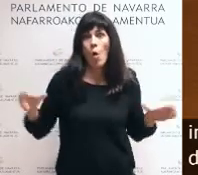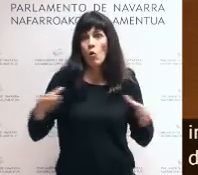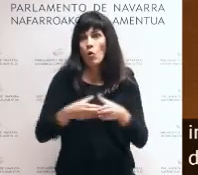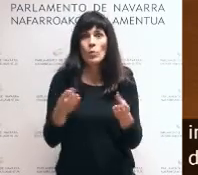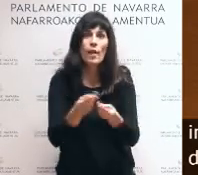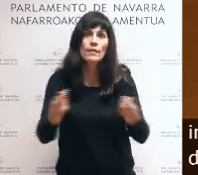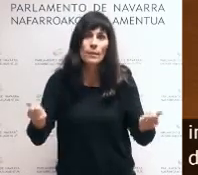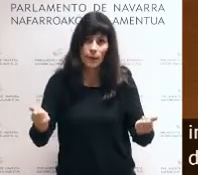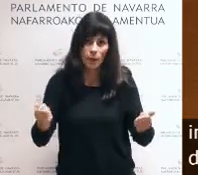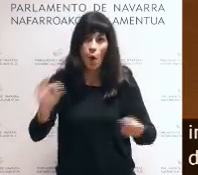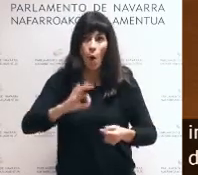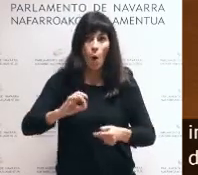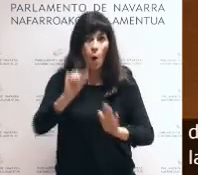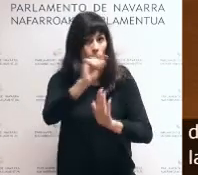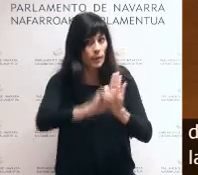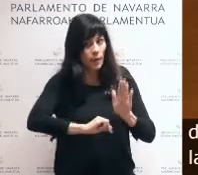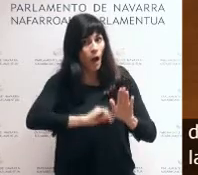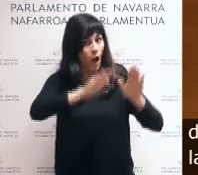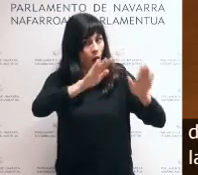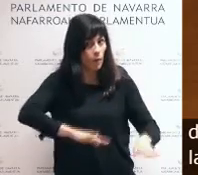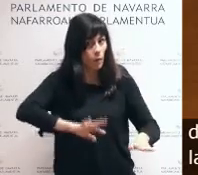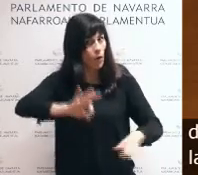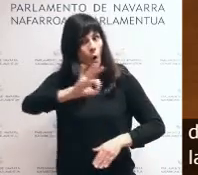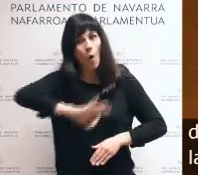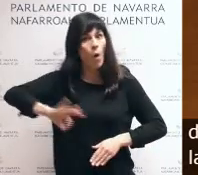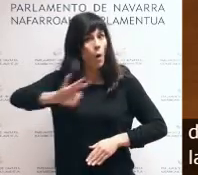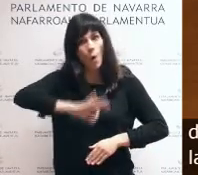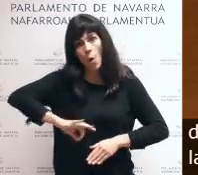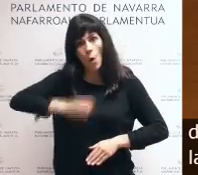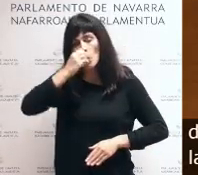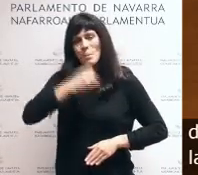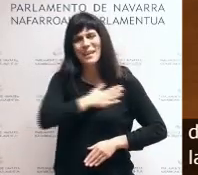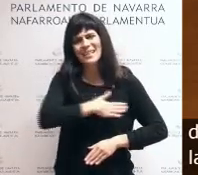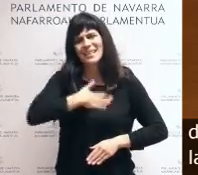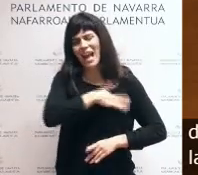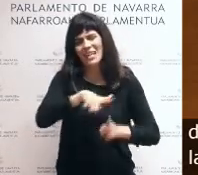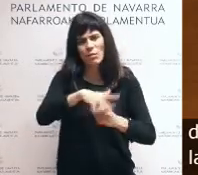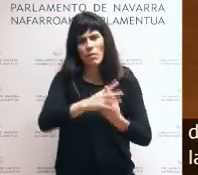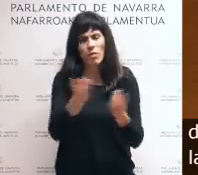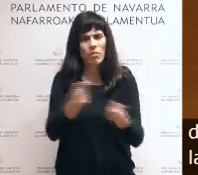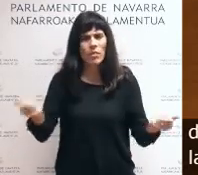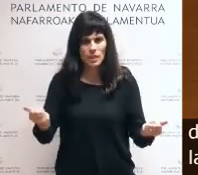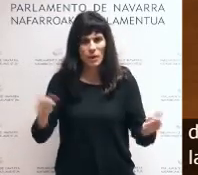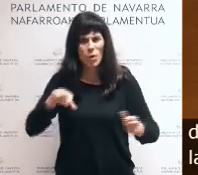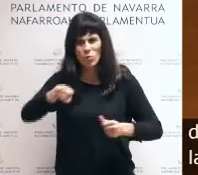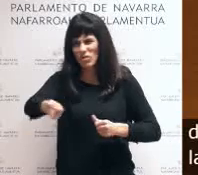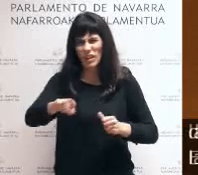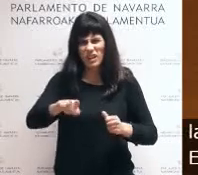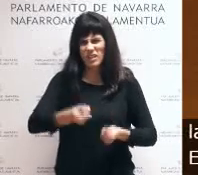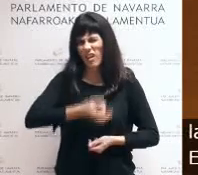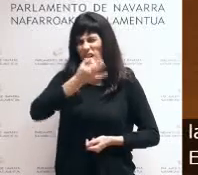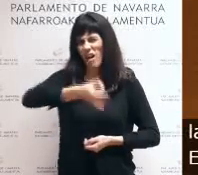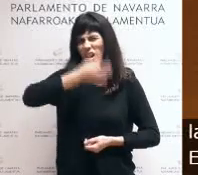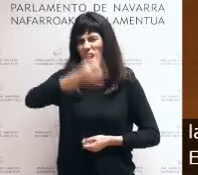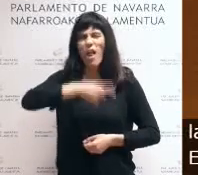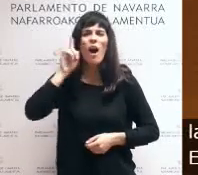O respaldan nuestras medidas o destruyen el estado de bienestar. Ustedes se abonan a un relato falso, como es el de que